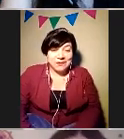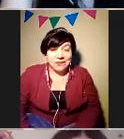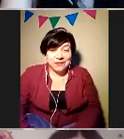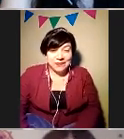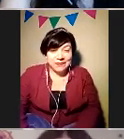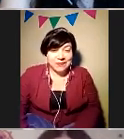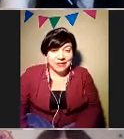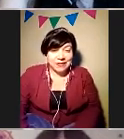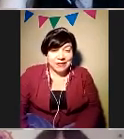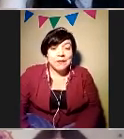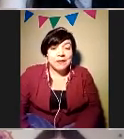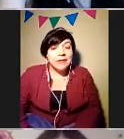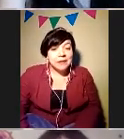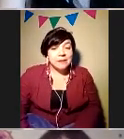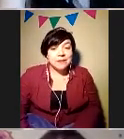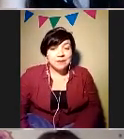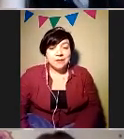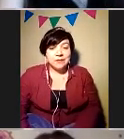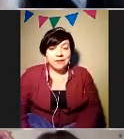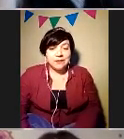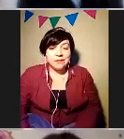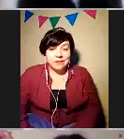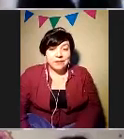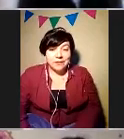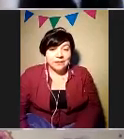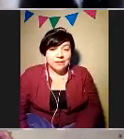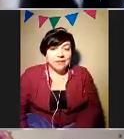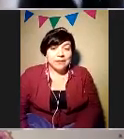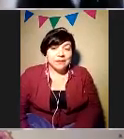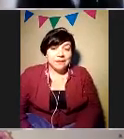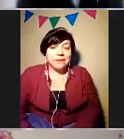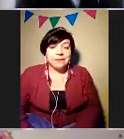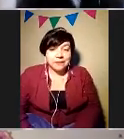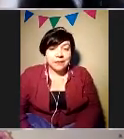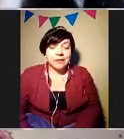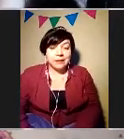y me gastaba toda la vida en ropa del mall, cero conciencia, y es súper interesante